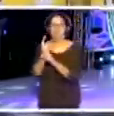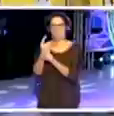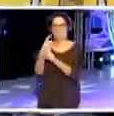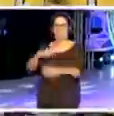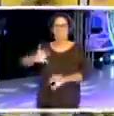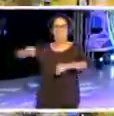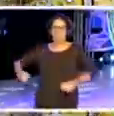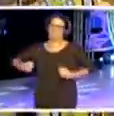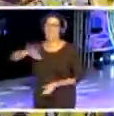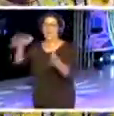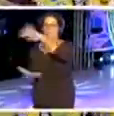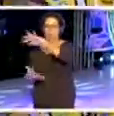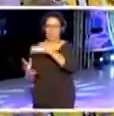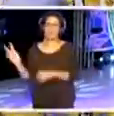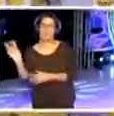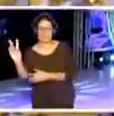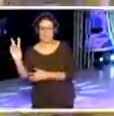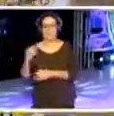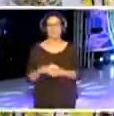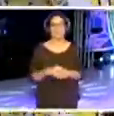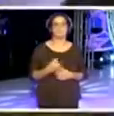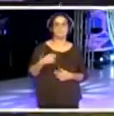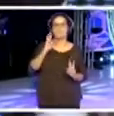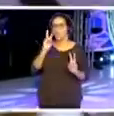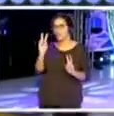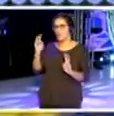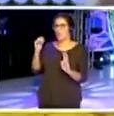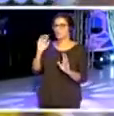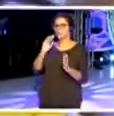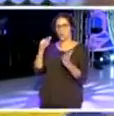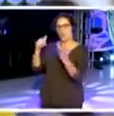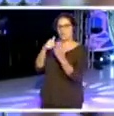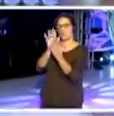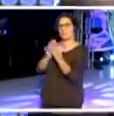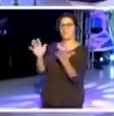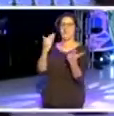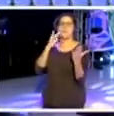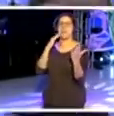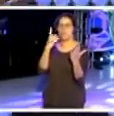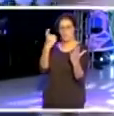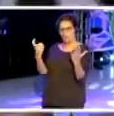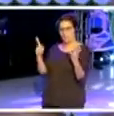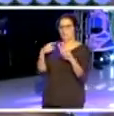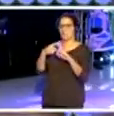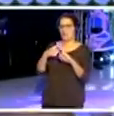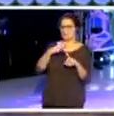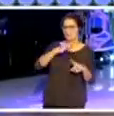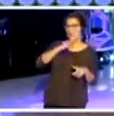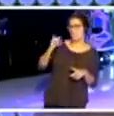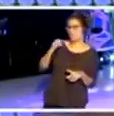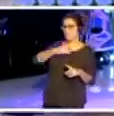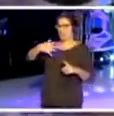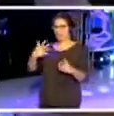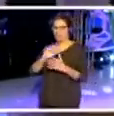Valsequillo. Yo lo que veo en tu cartel poco amarillo, y el blanco azul vaya una